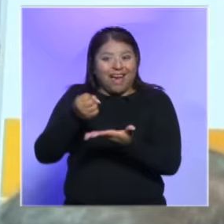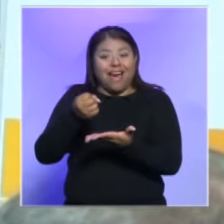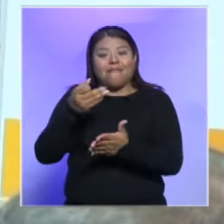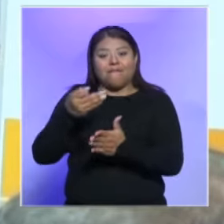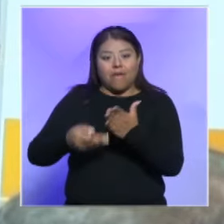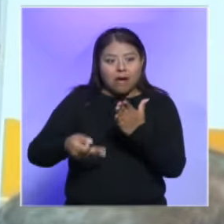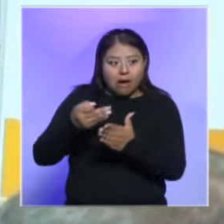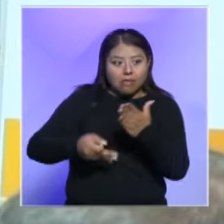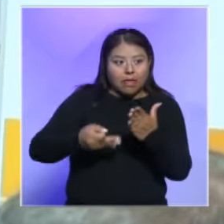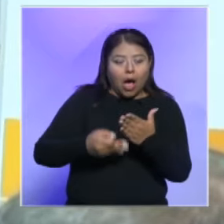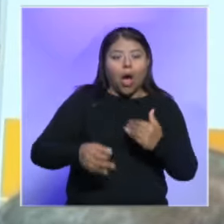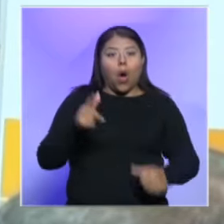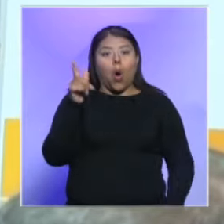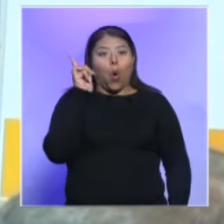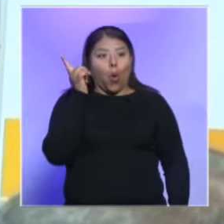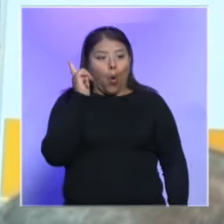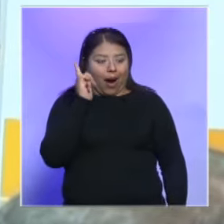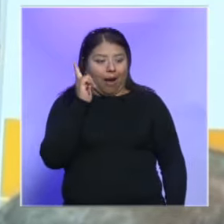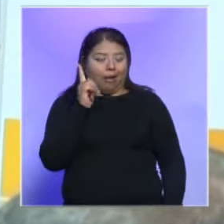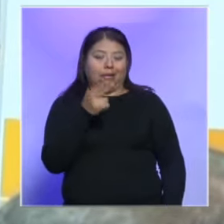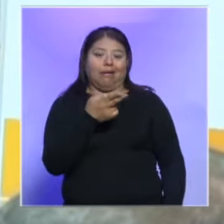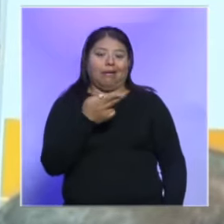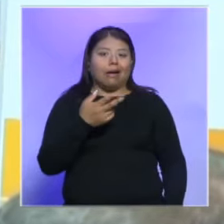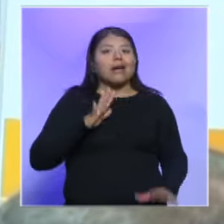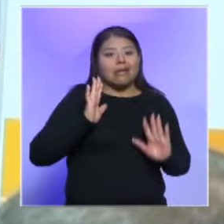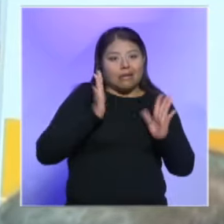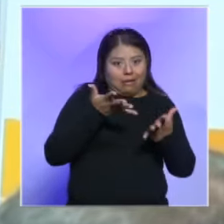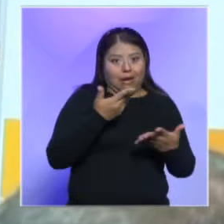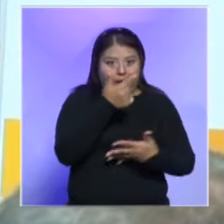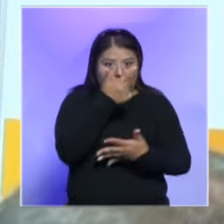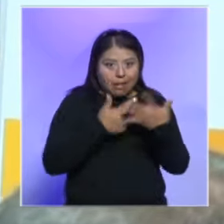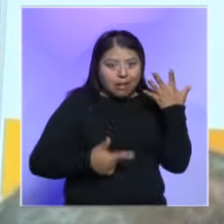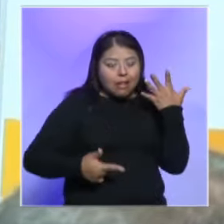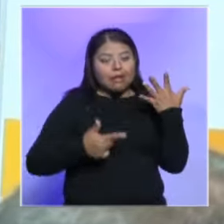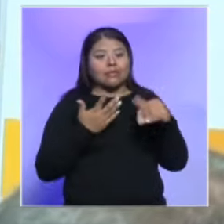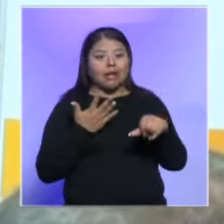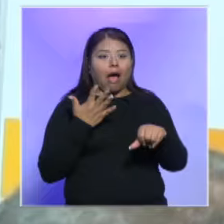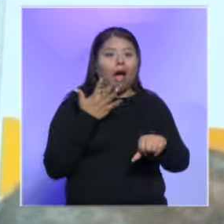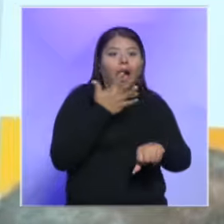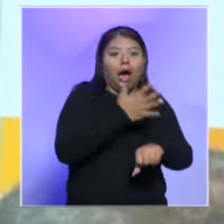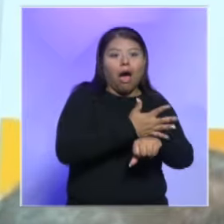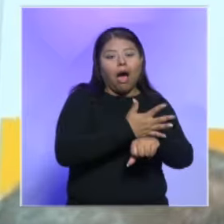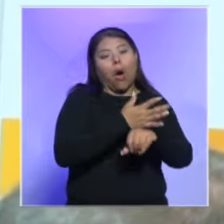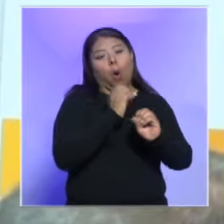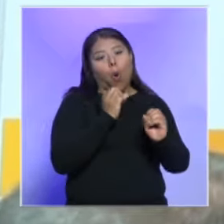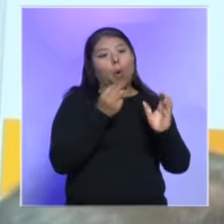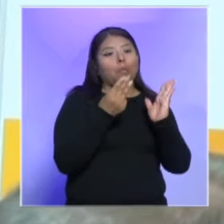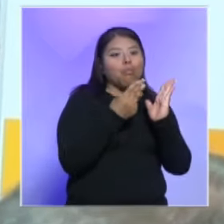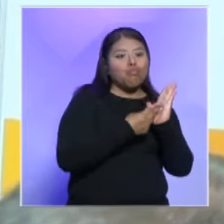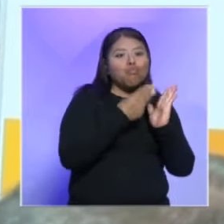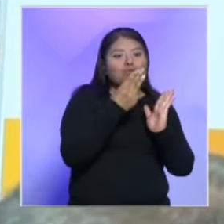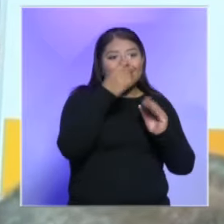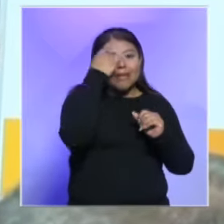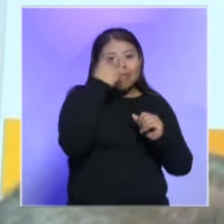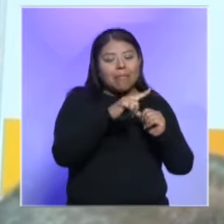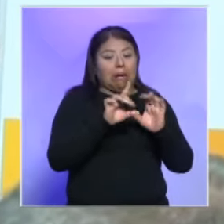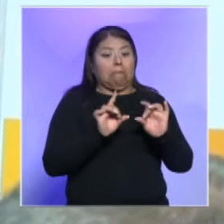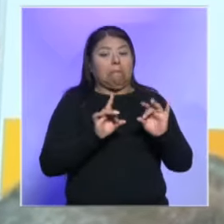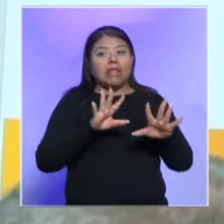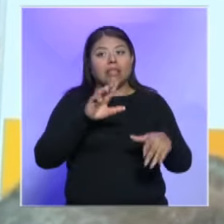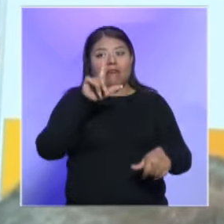sanciones. Ojalá tuviéramos sanciones así para candidatos de partidos que no se pudieran registrar en 2 o 3 procesos electorales y cometieran